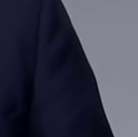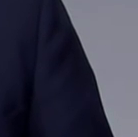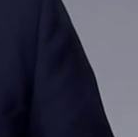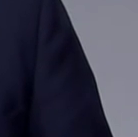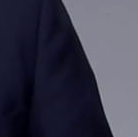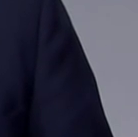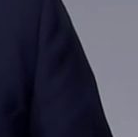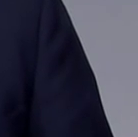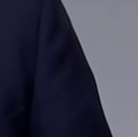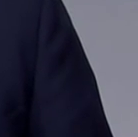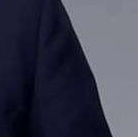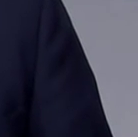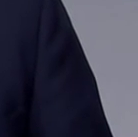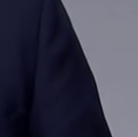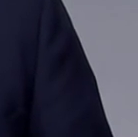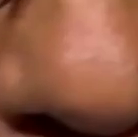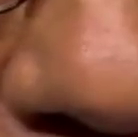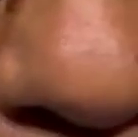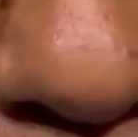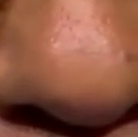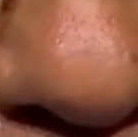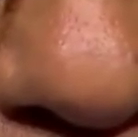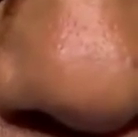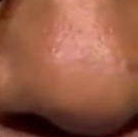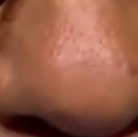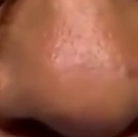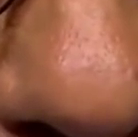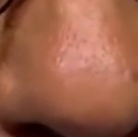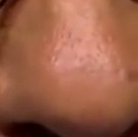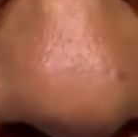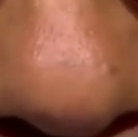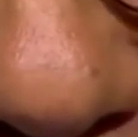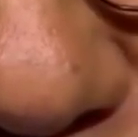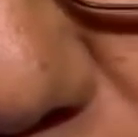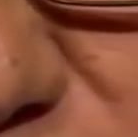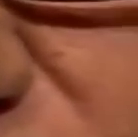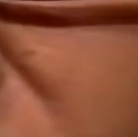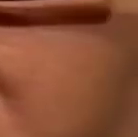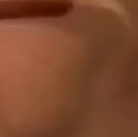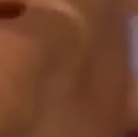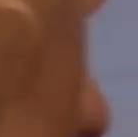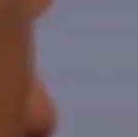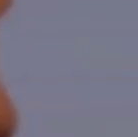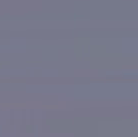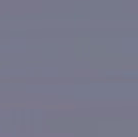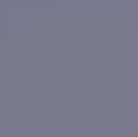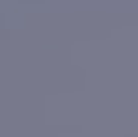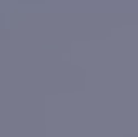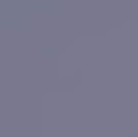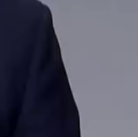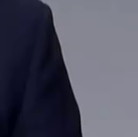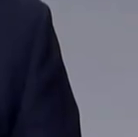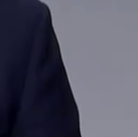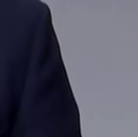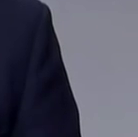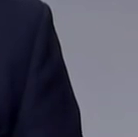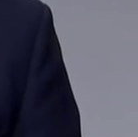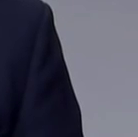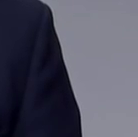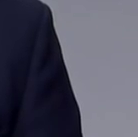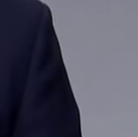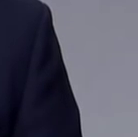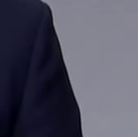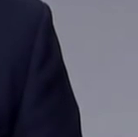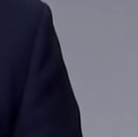empleos hasta la pena de muerte. No tienen ninguna consideración para con los votantes. Mientras